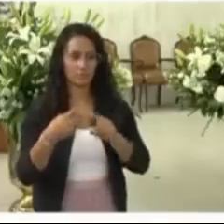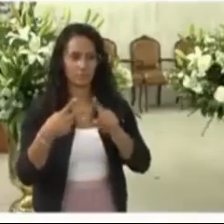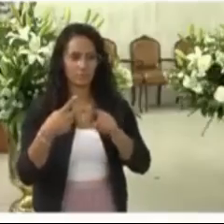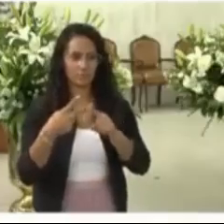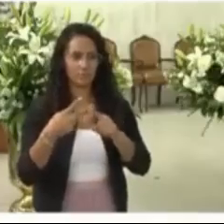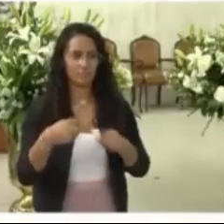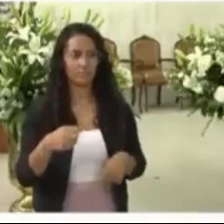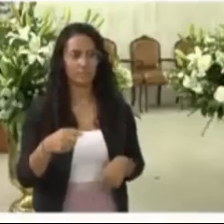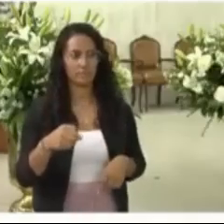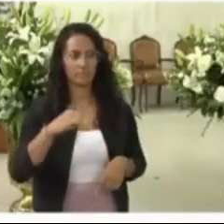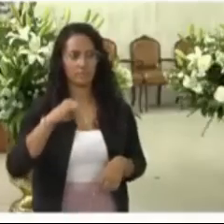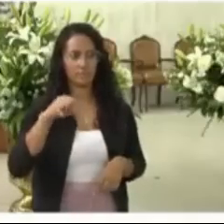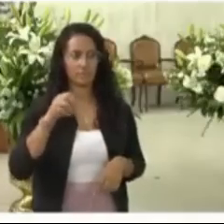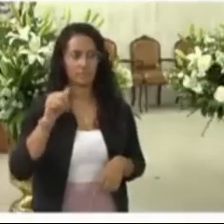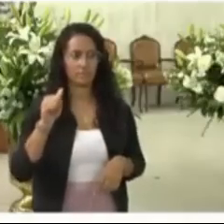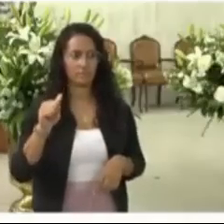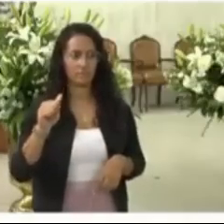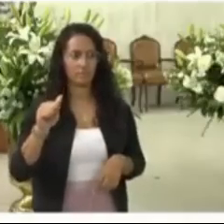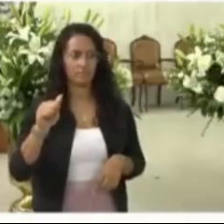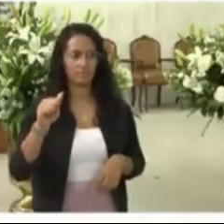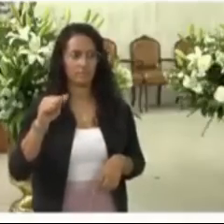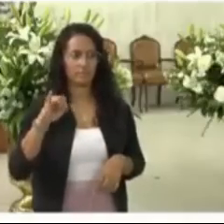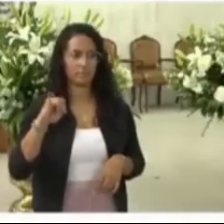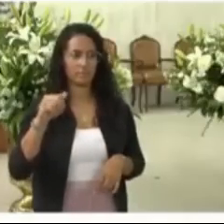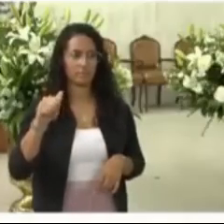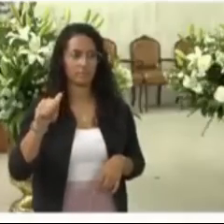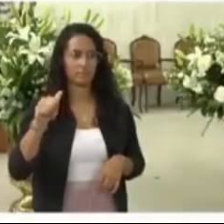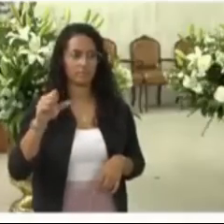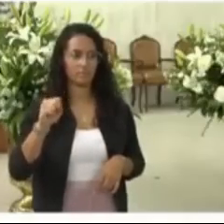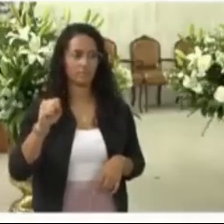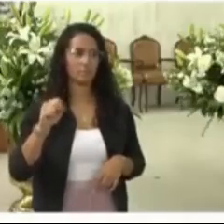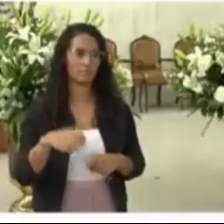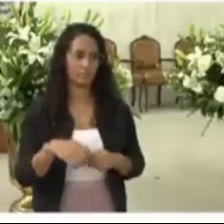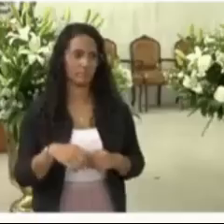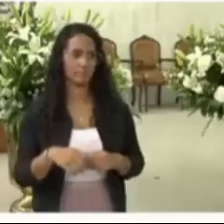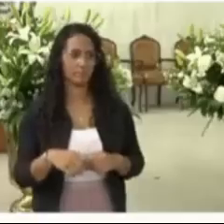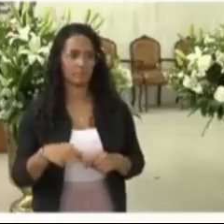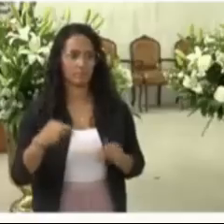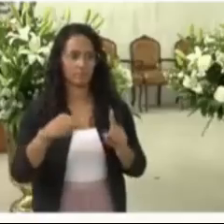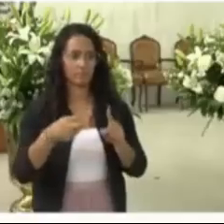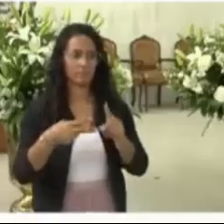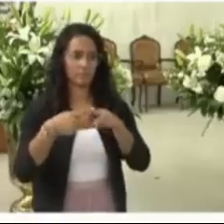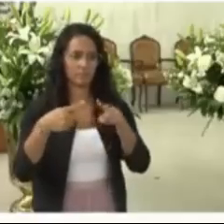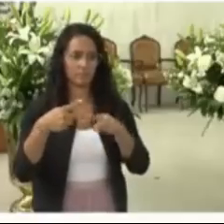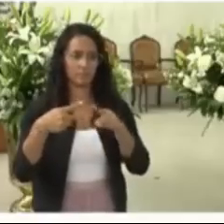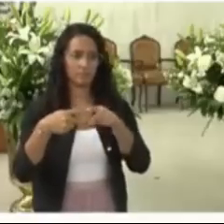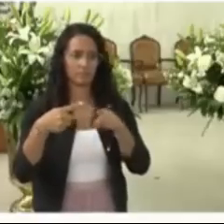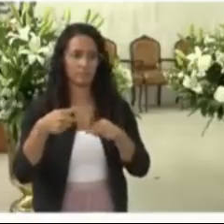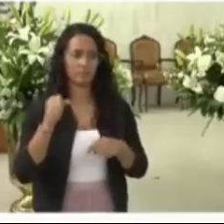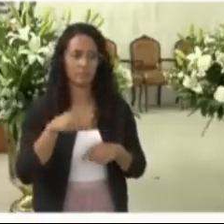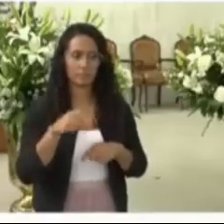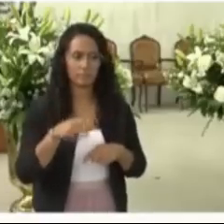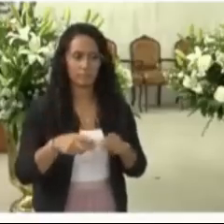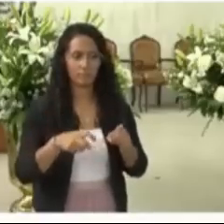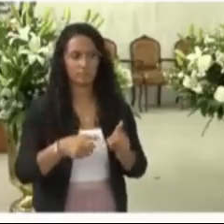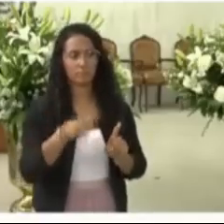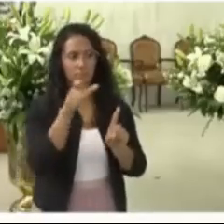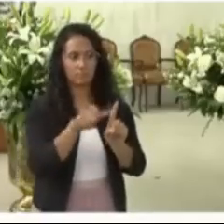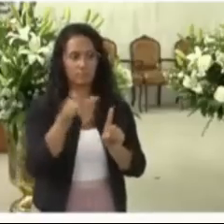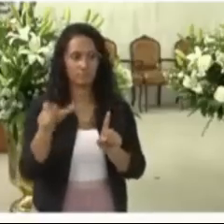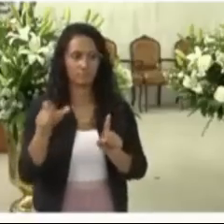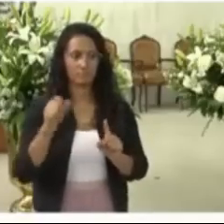y su respuesta o actitud constituye una enseñanza que para nosotros es